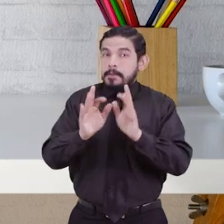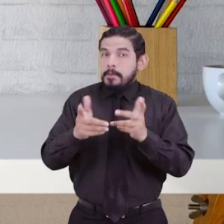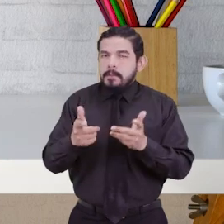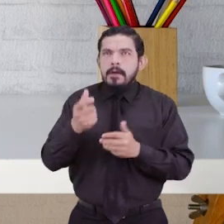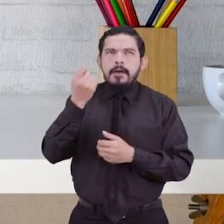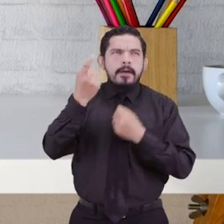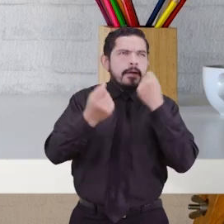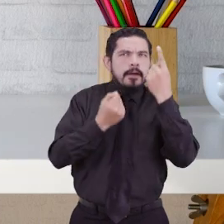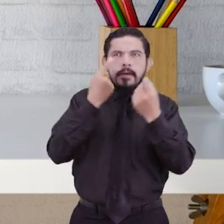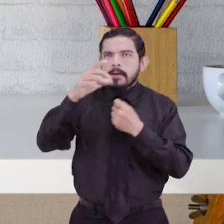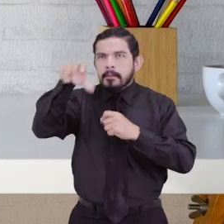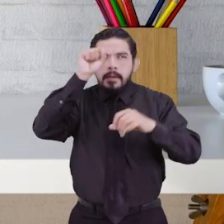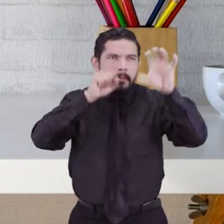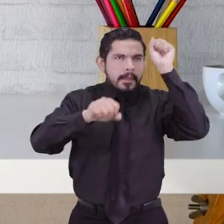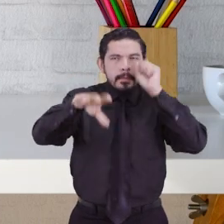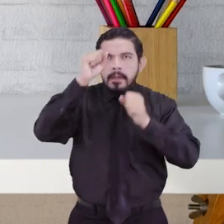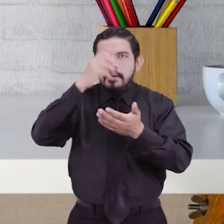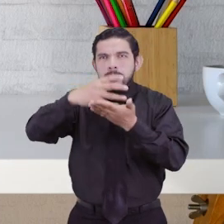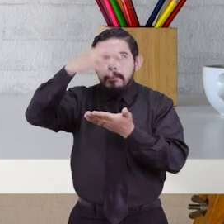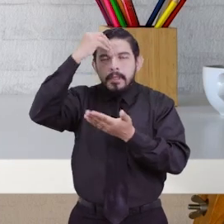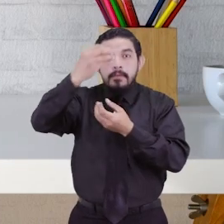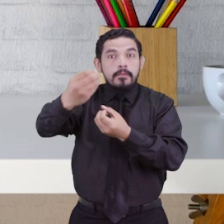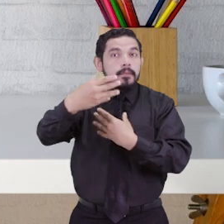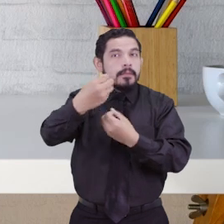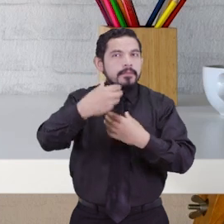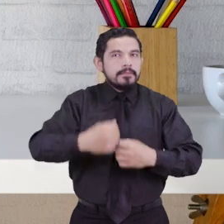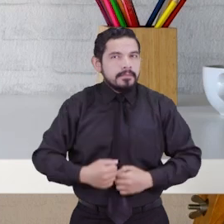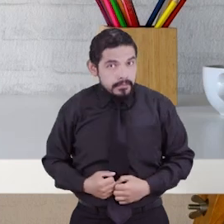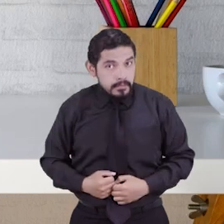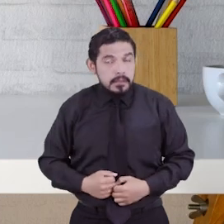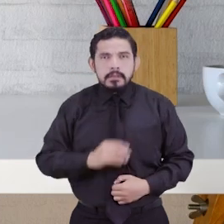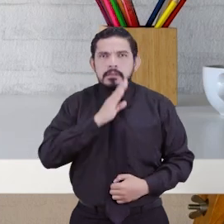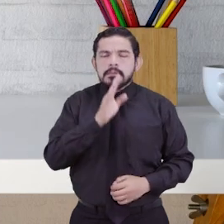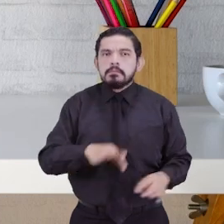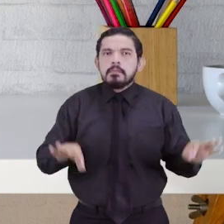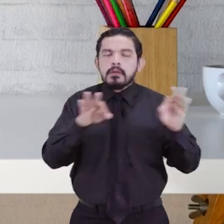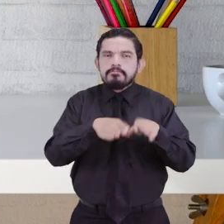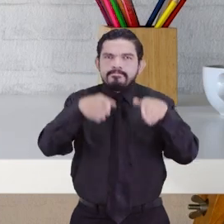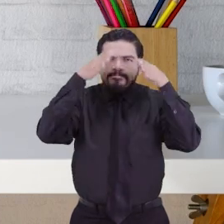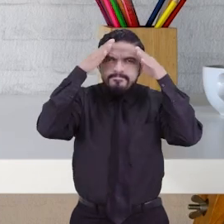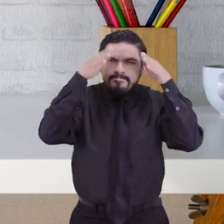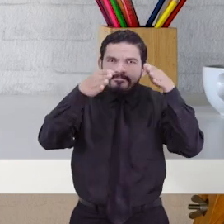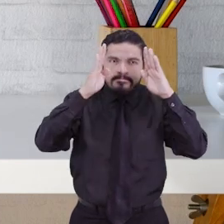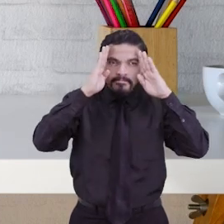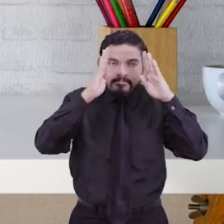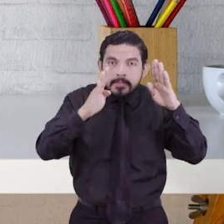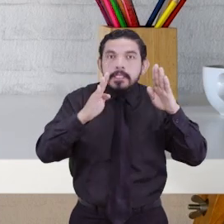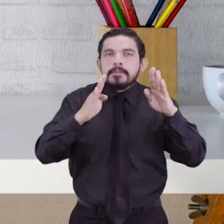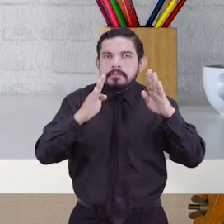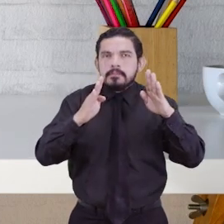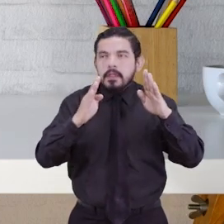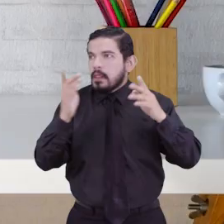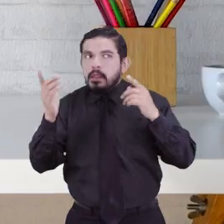entender y aprender rápidamente la información que nos llega, manteniendo siempre muy enfocada nuestra atención, es decir,